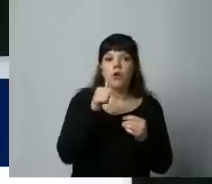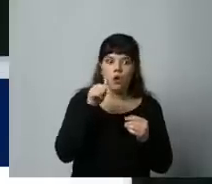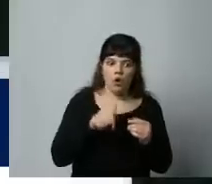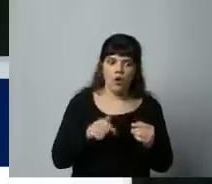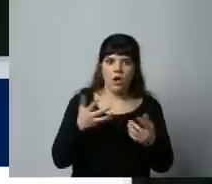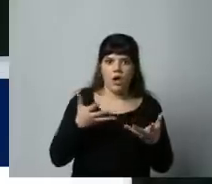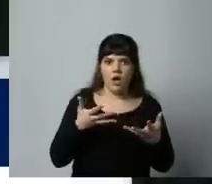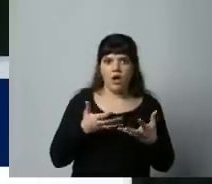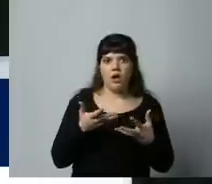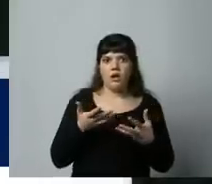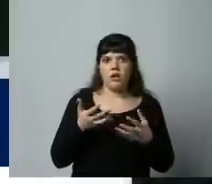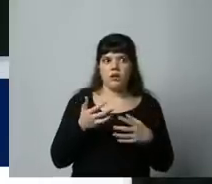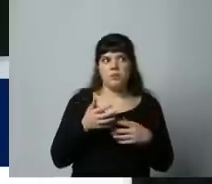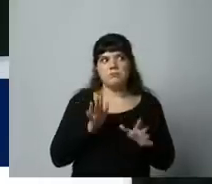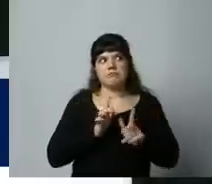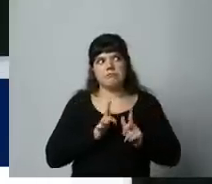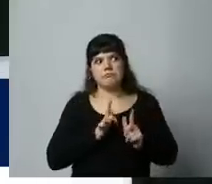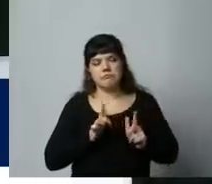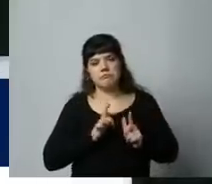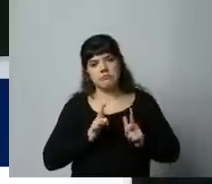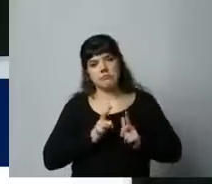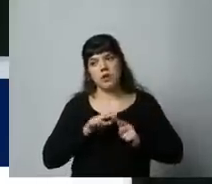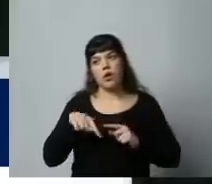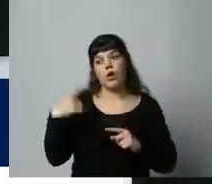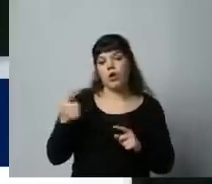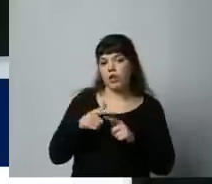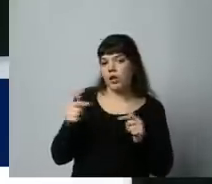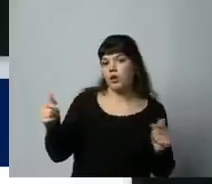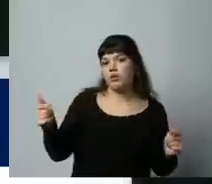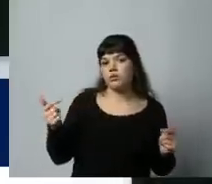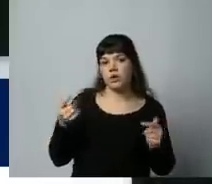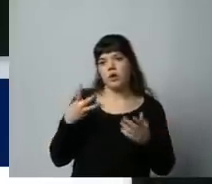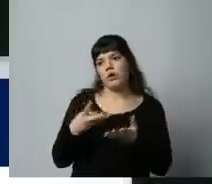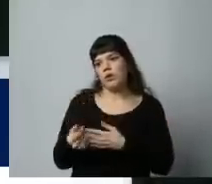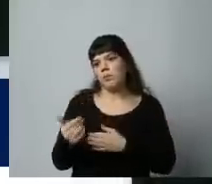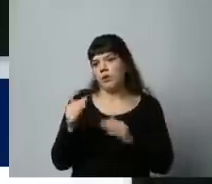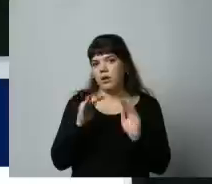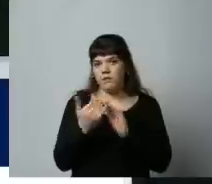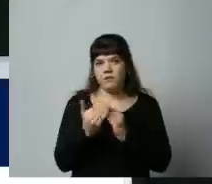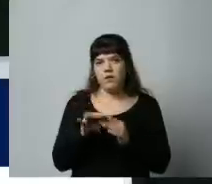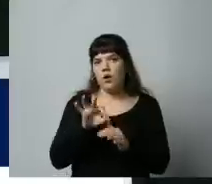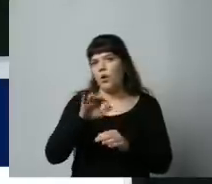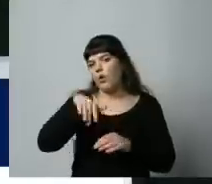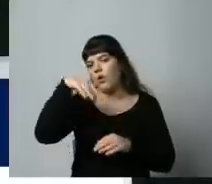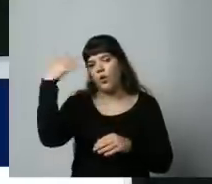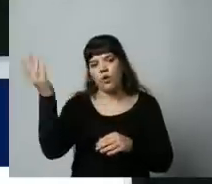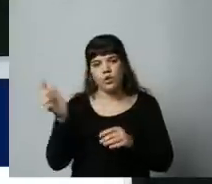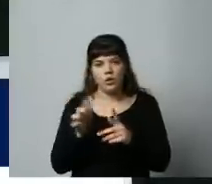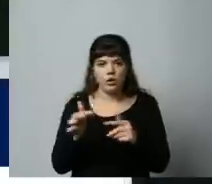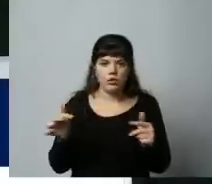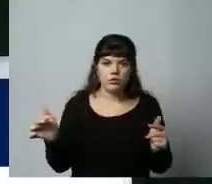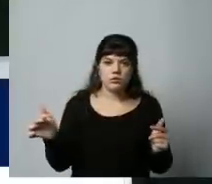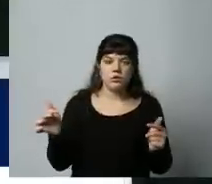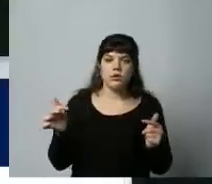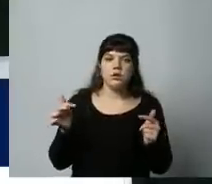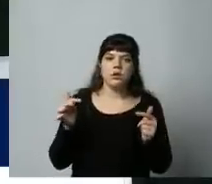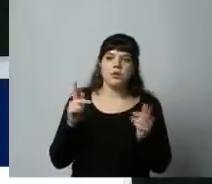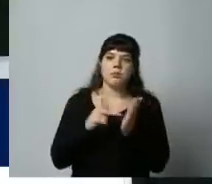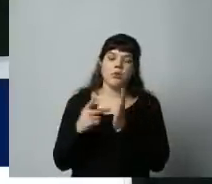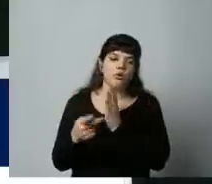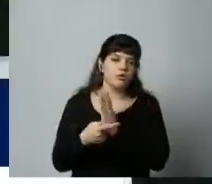congeladas como parte de otros instrumentos como compra de vivienda usada como otros otros